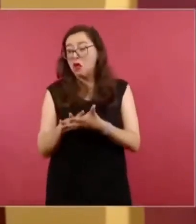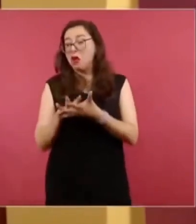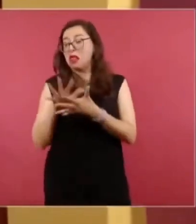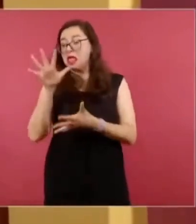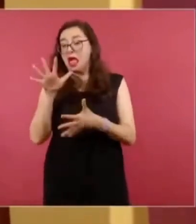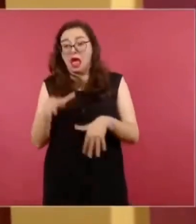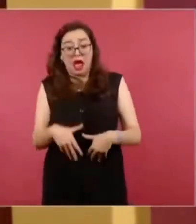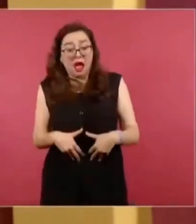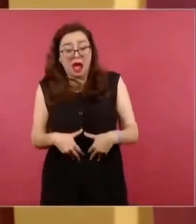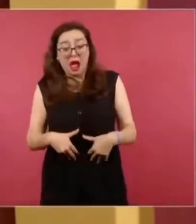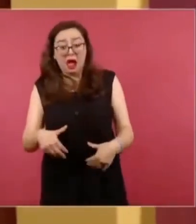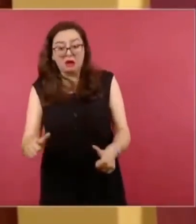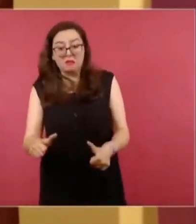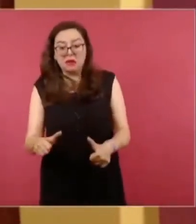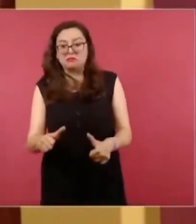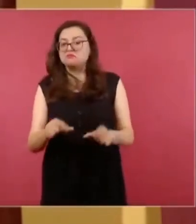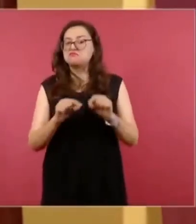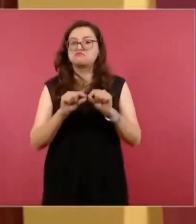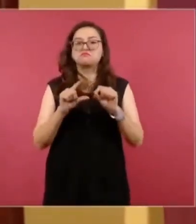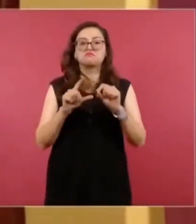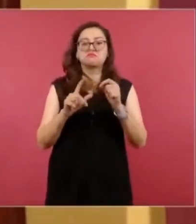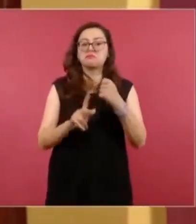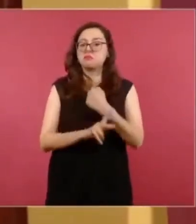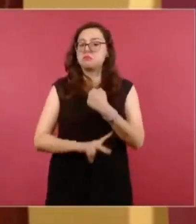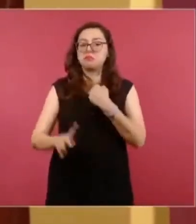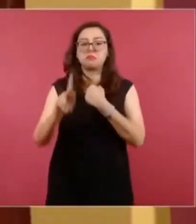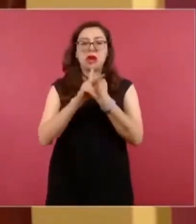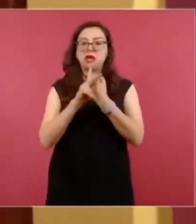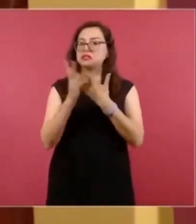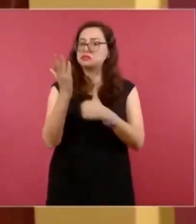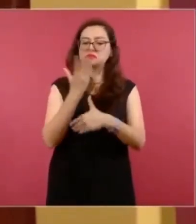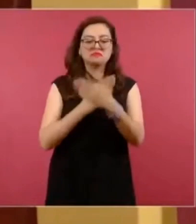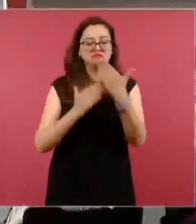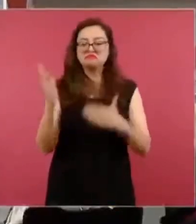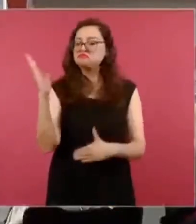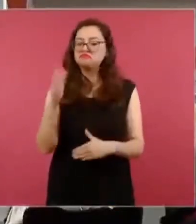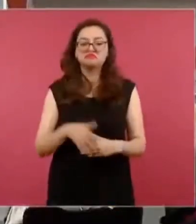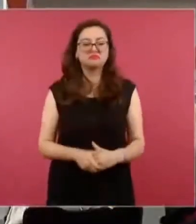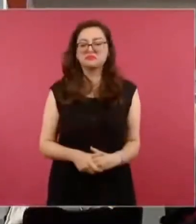el bienestar general, sino la miseria pública.